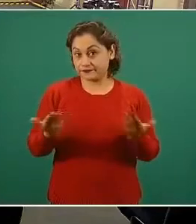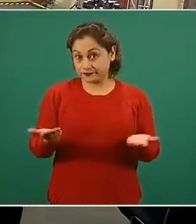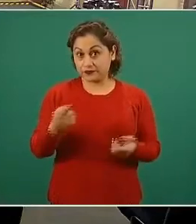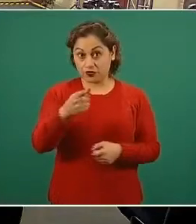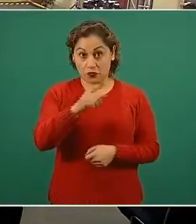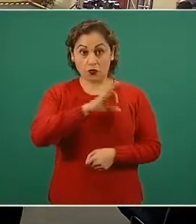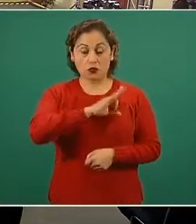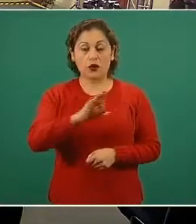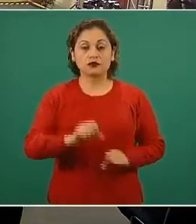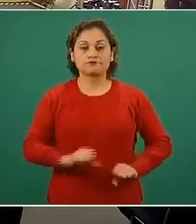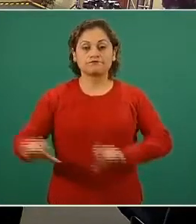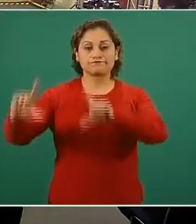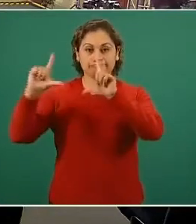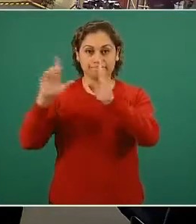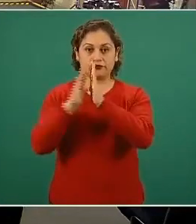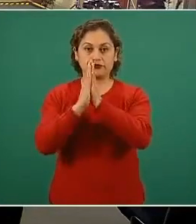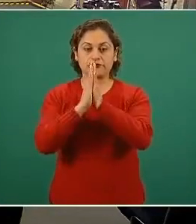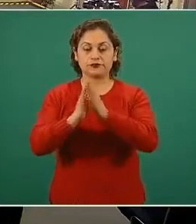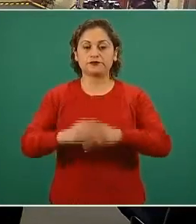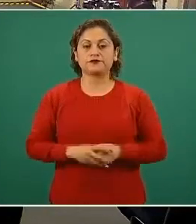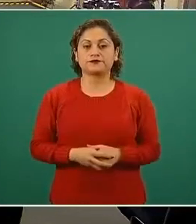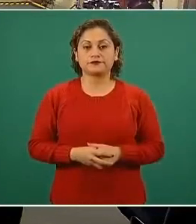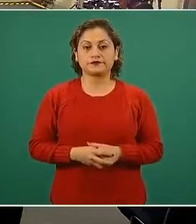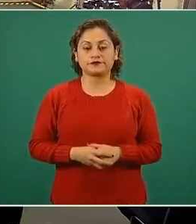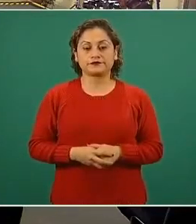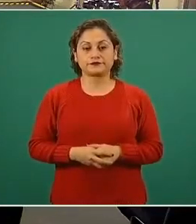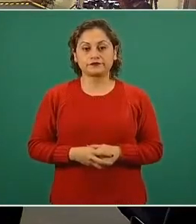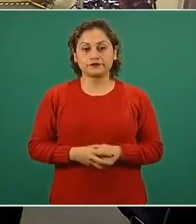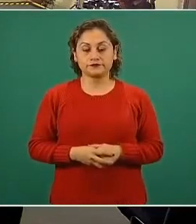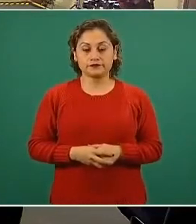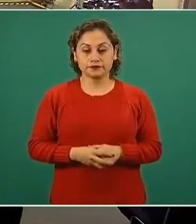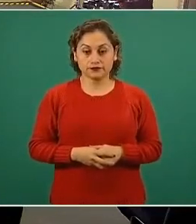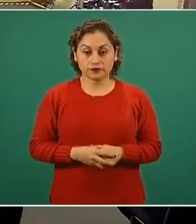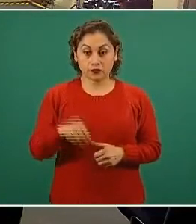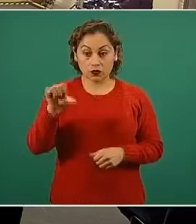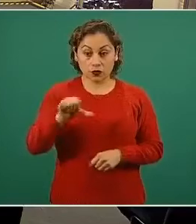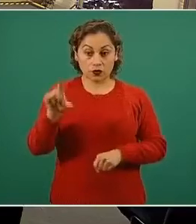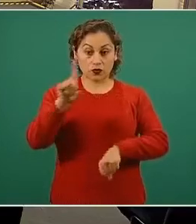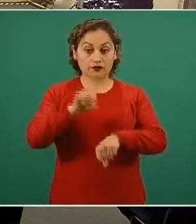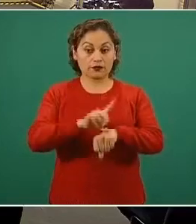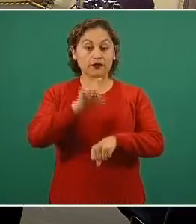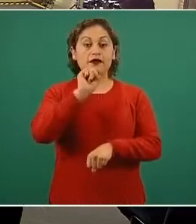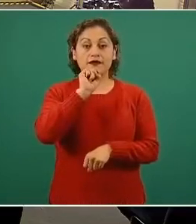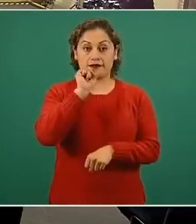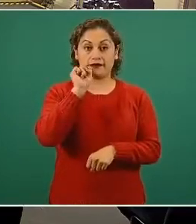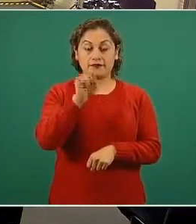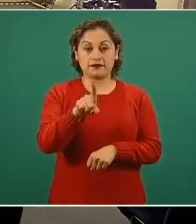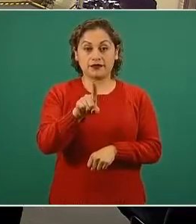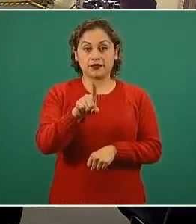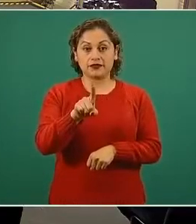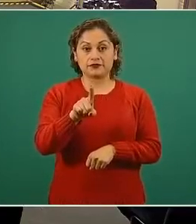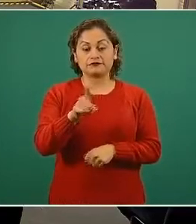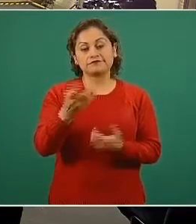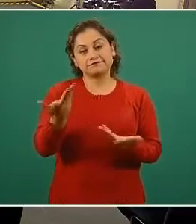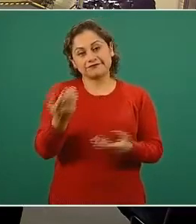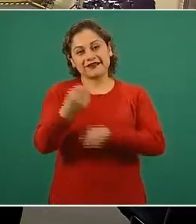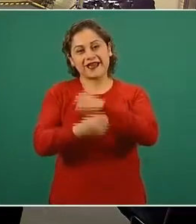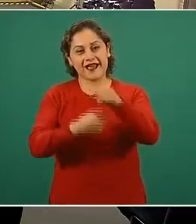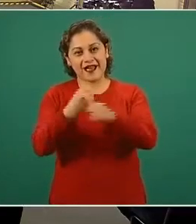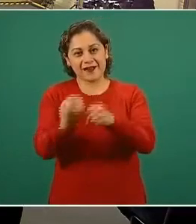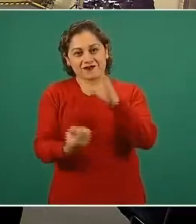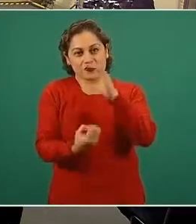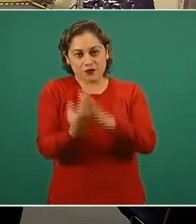la primera, el día de hoy además, digo, no solamente por empezar un año nuevo, también